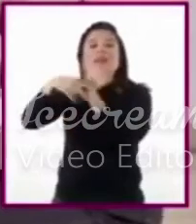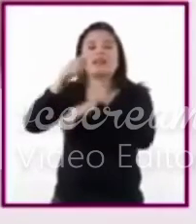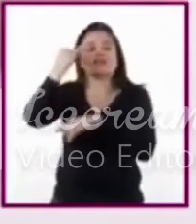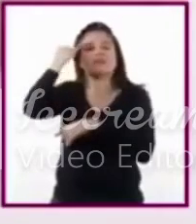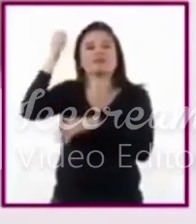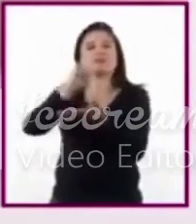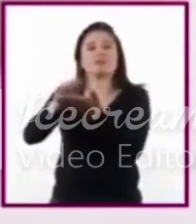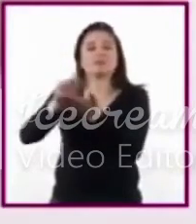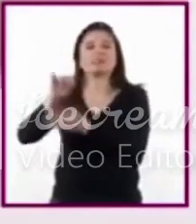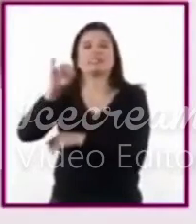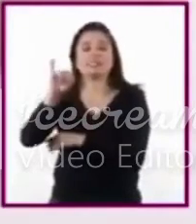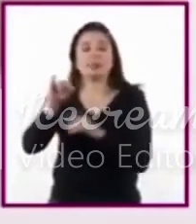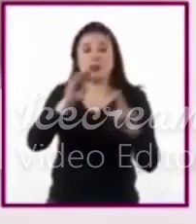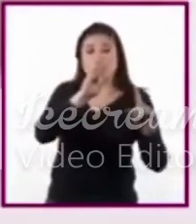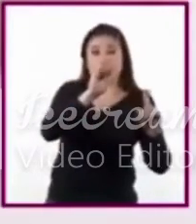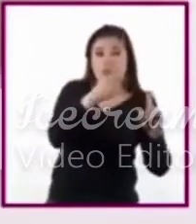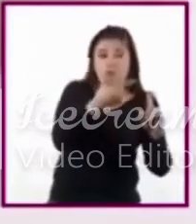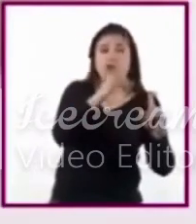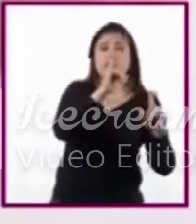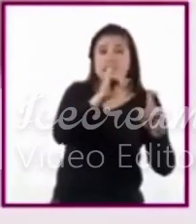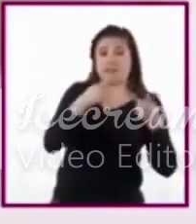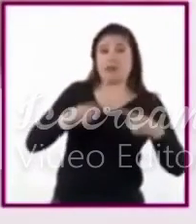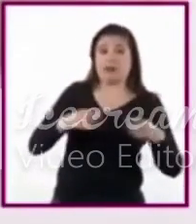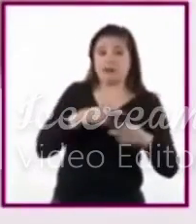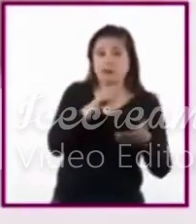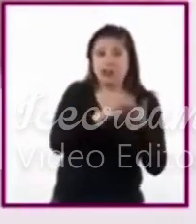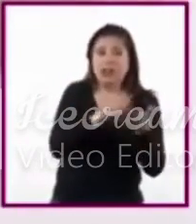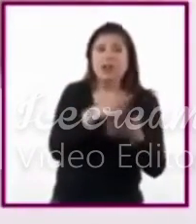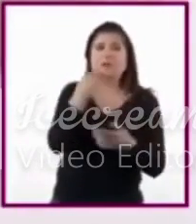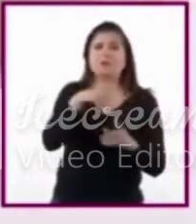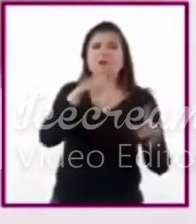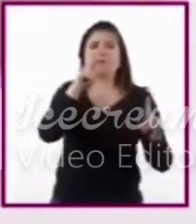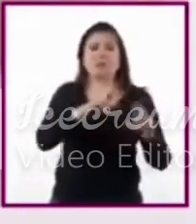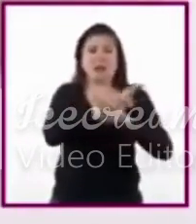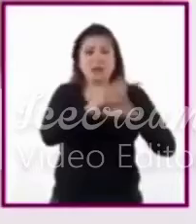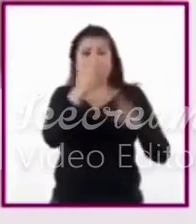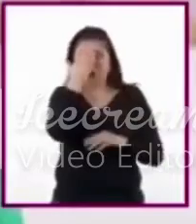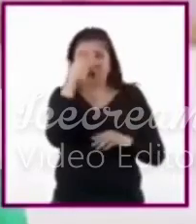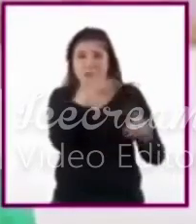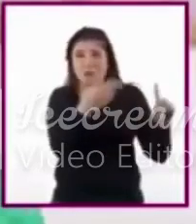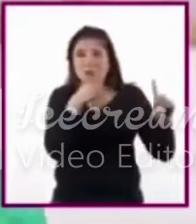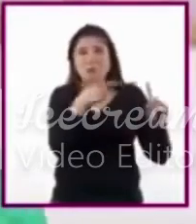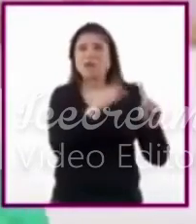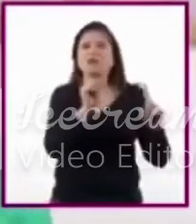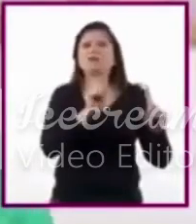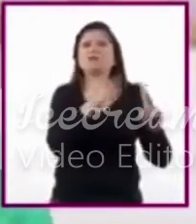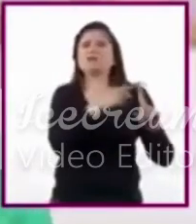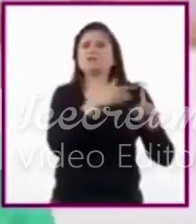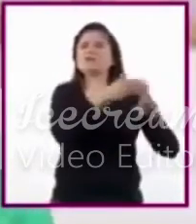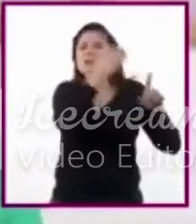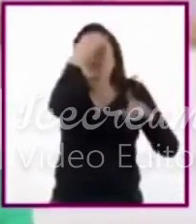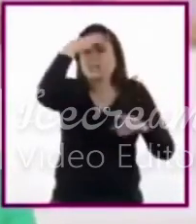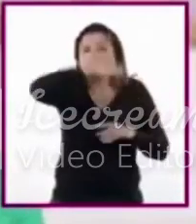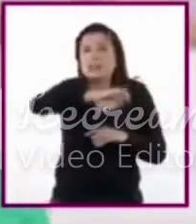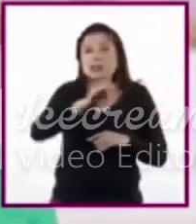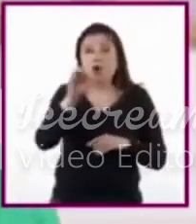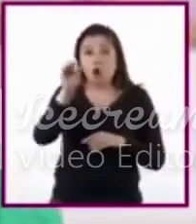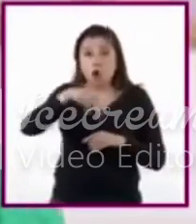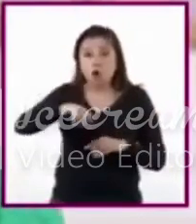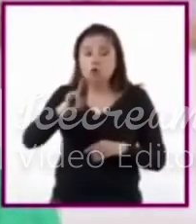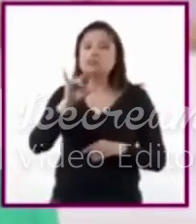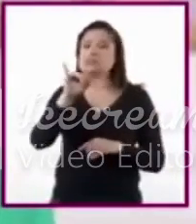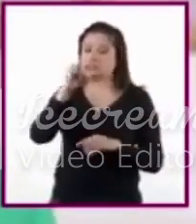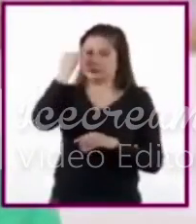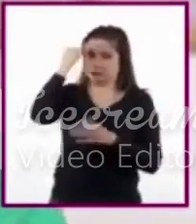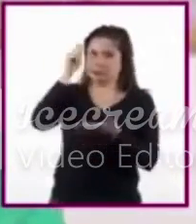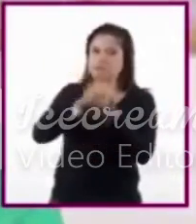del autor. En el blog sí está el nombre del autor, pero no es de alguna fuente reconocida. En el documento de la ONU sí se menciona el